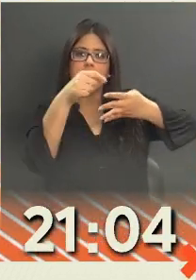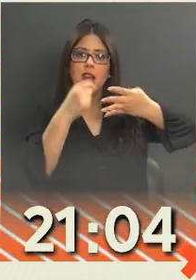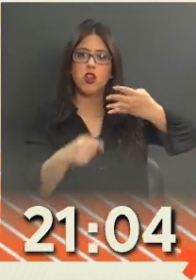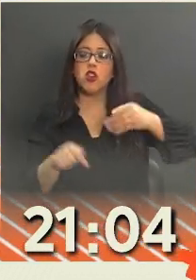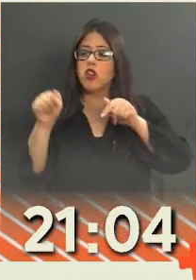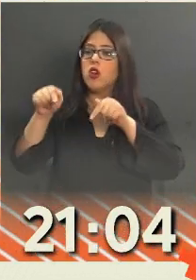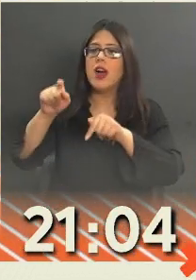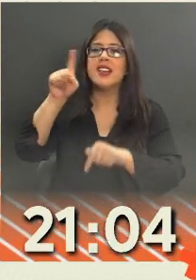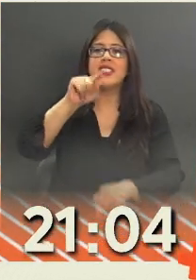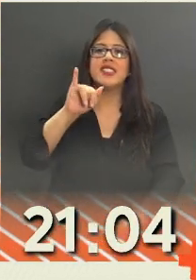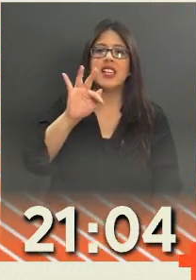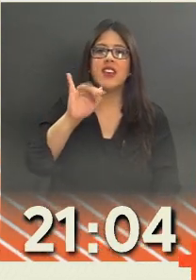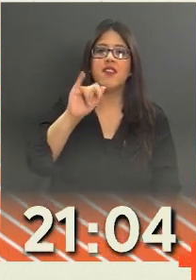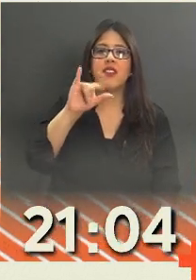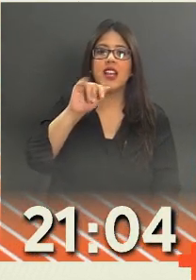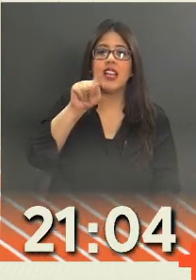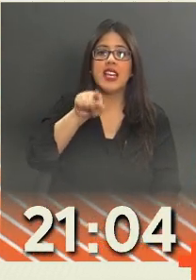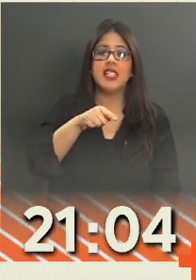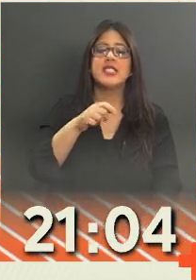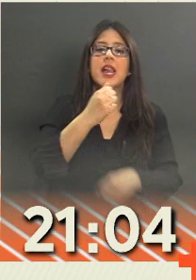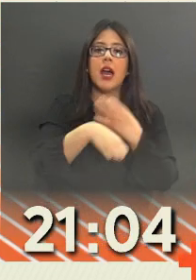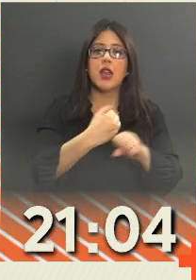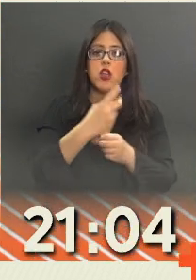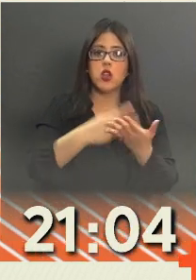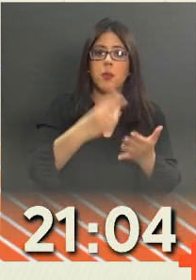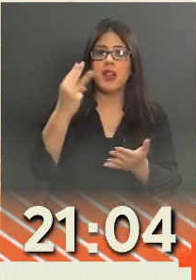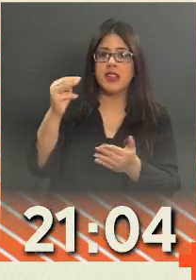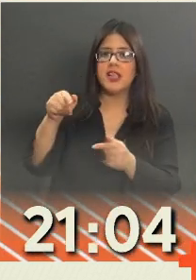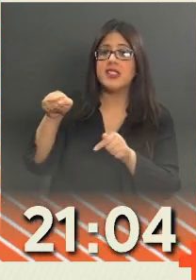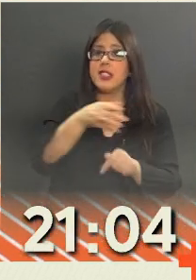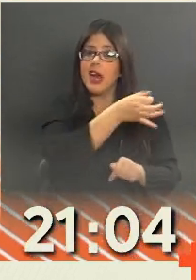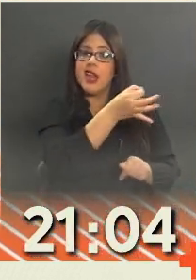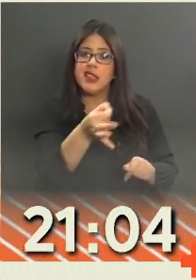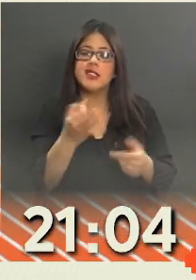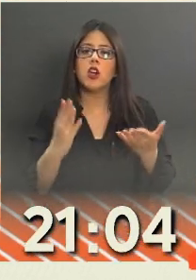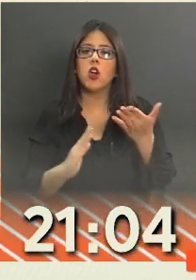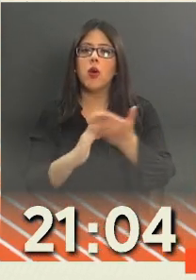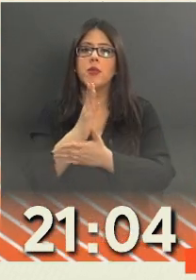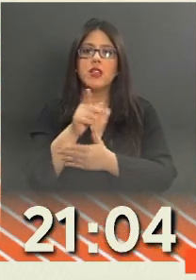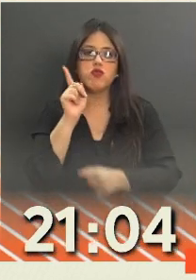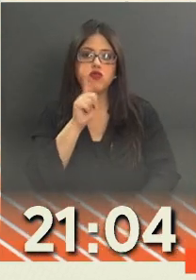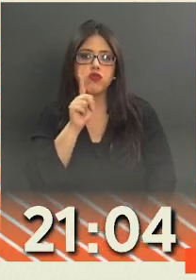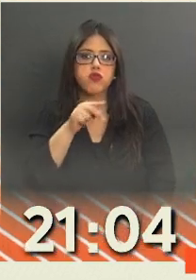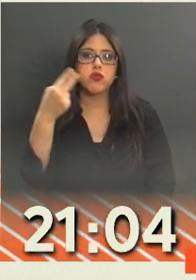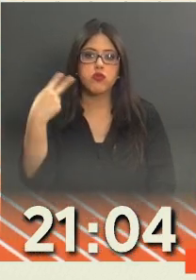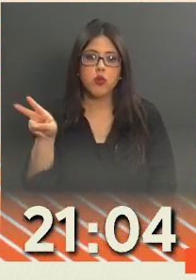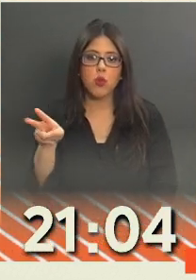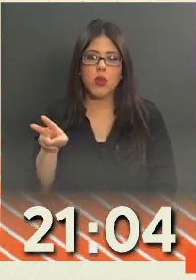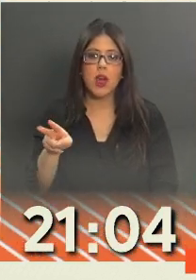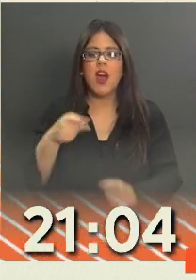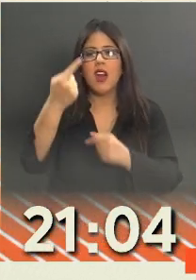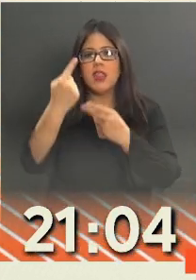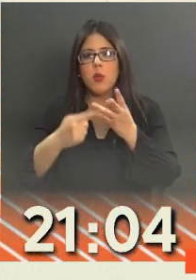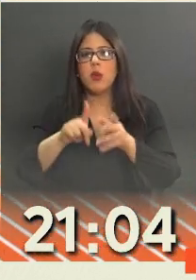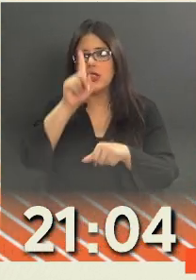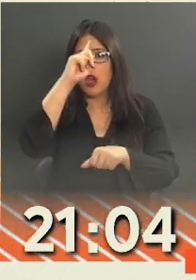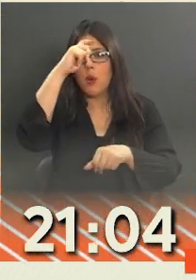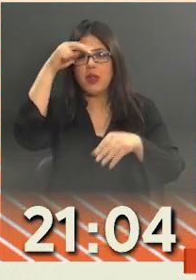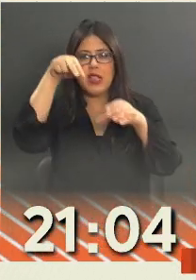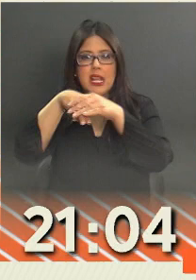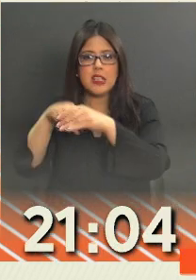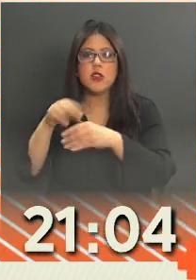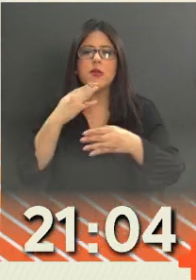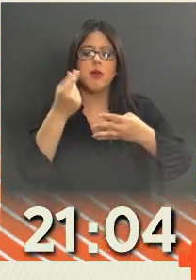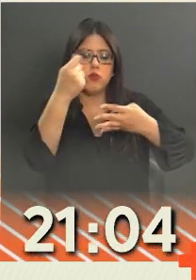sífilis diagnosticada el 2013 habría sido, según su defensa, el inicio de su mentira. Luego, varias hospitalizaciones y diagnósticos se